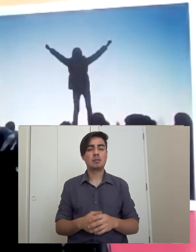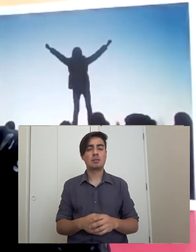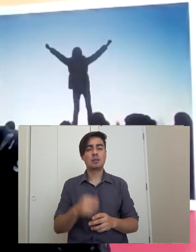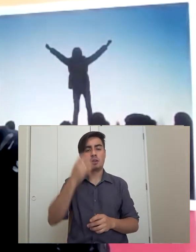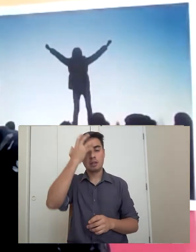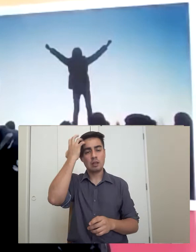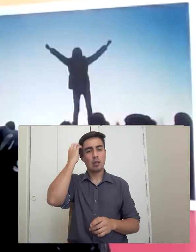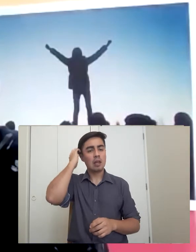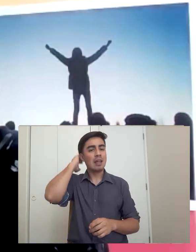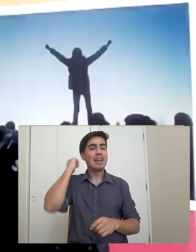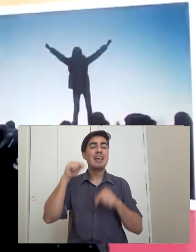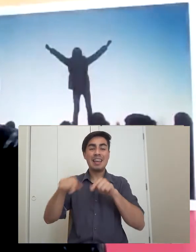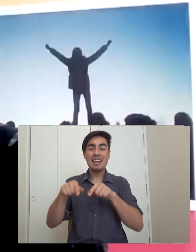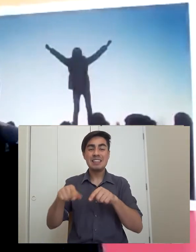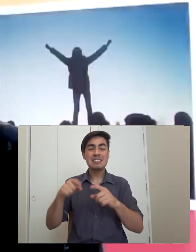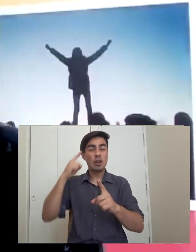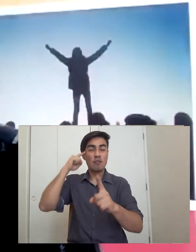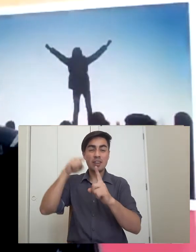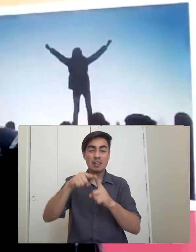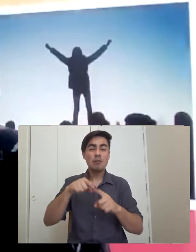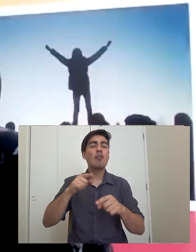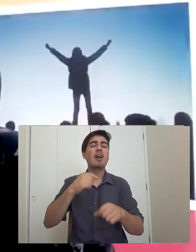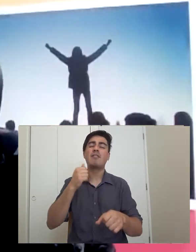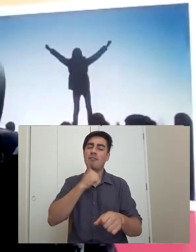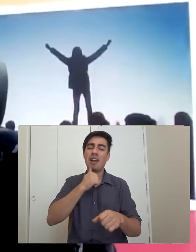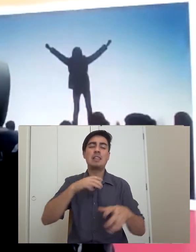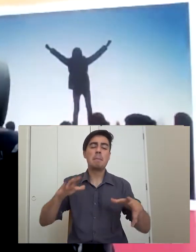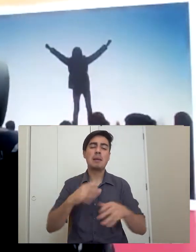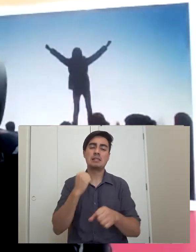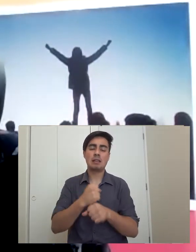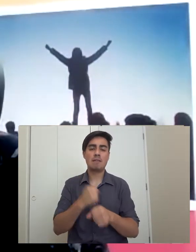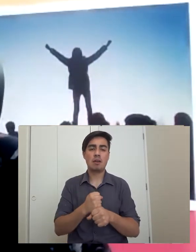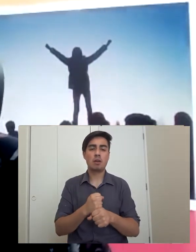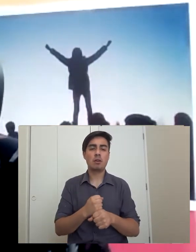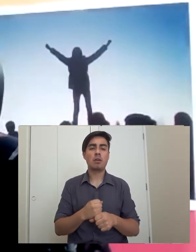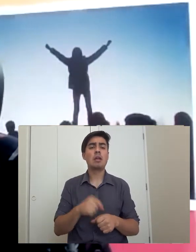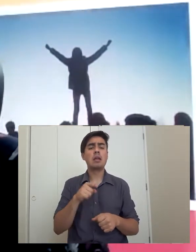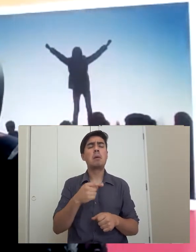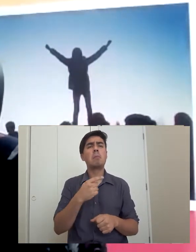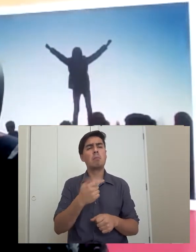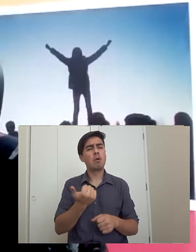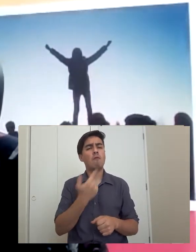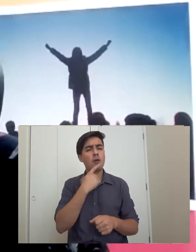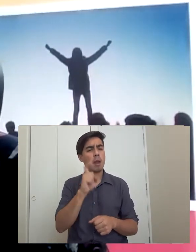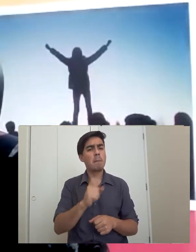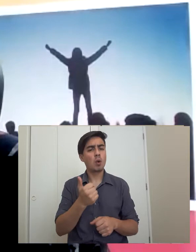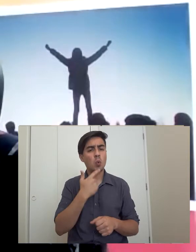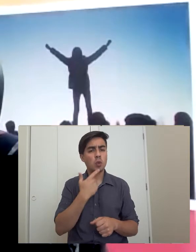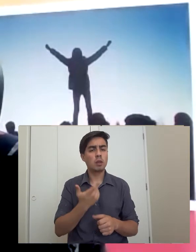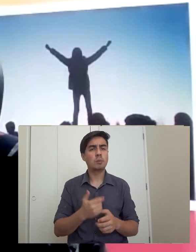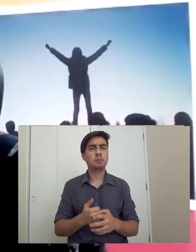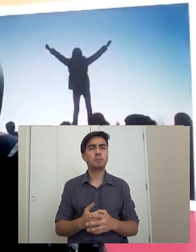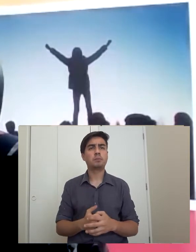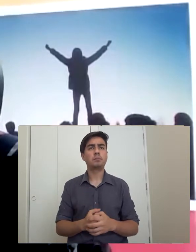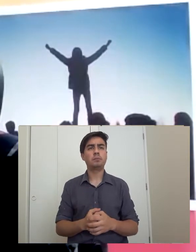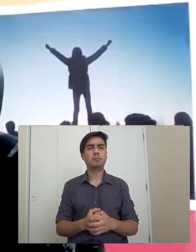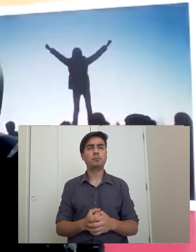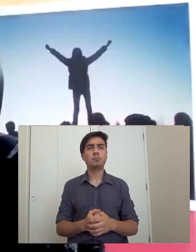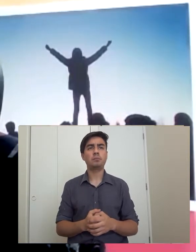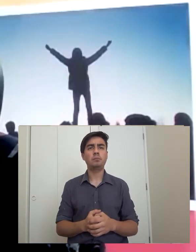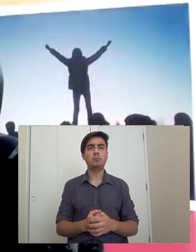Hay que seguir trabajando en estas objeciones y es una pregunta muy buena, de hecho,